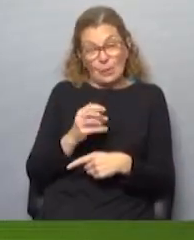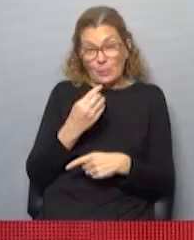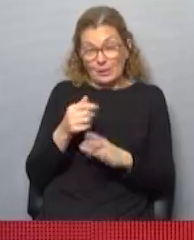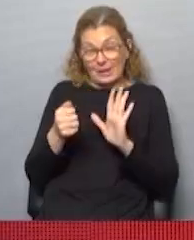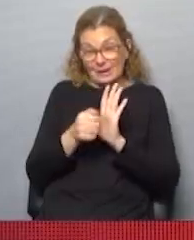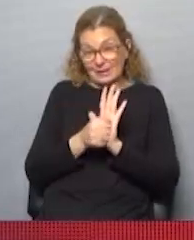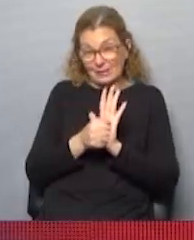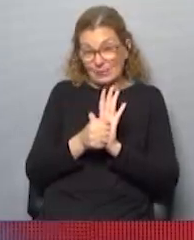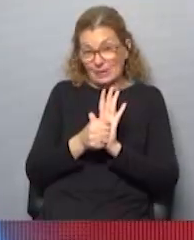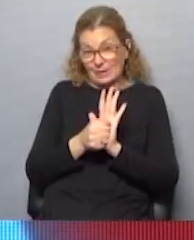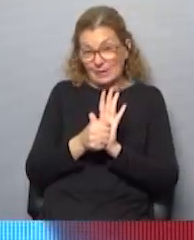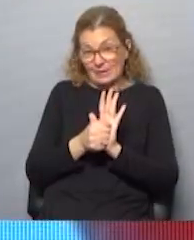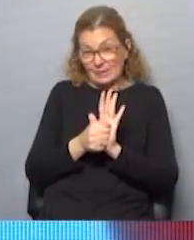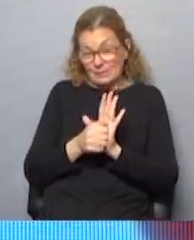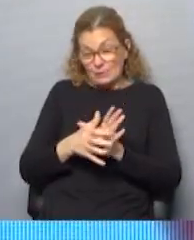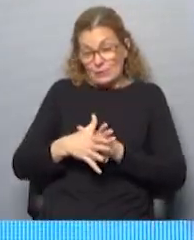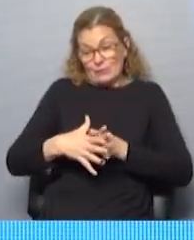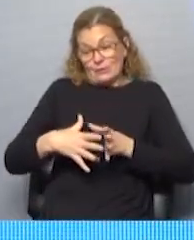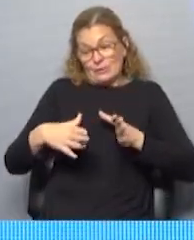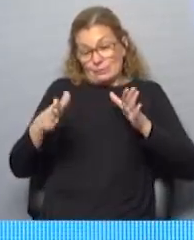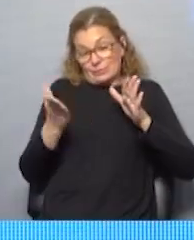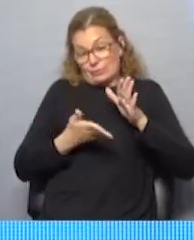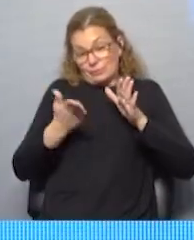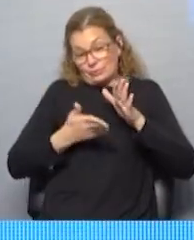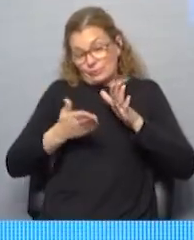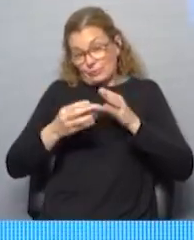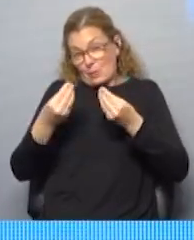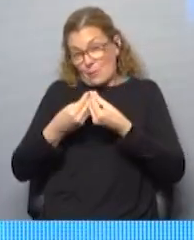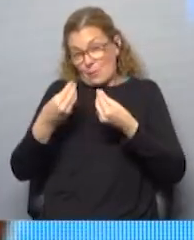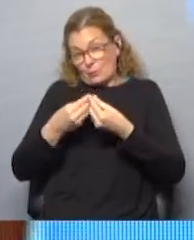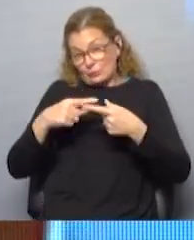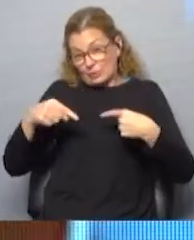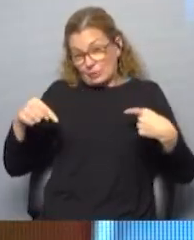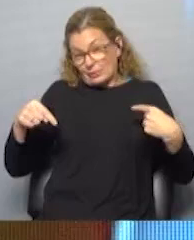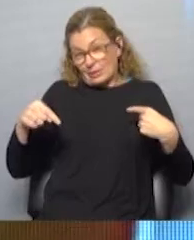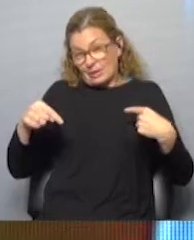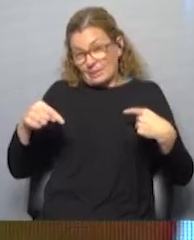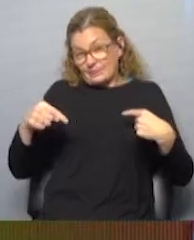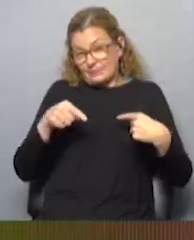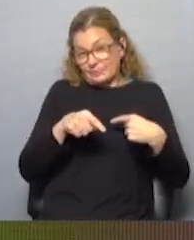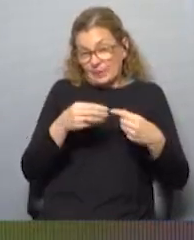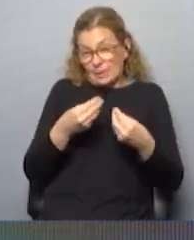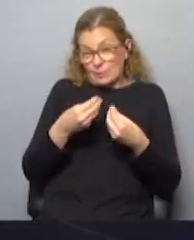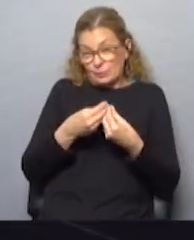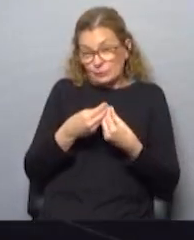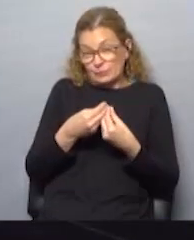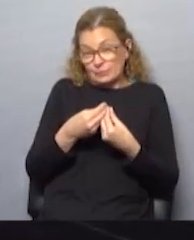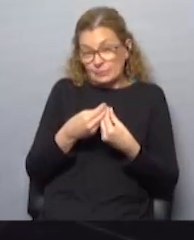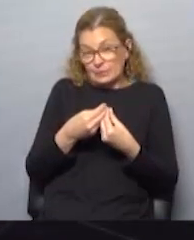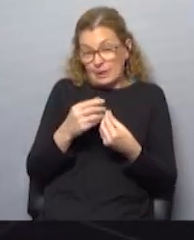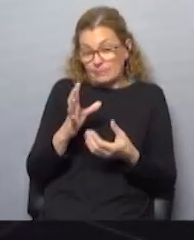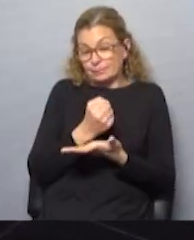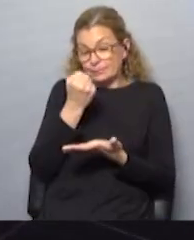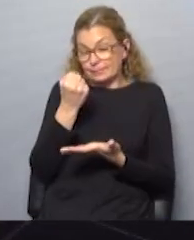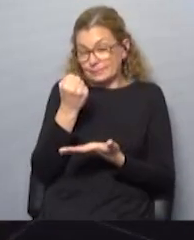articulado es muy grande y hay muchísimos este cosas que están ahí todavía esté por descubrir